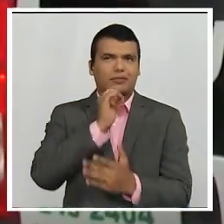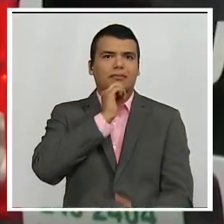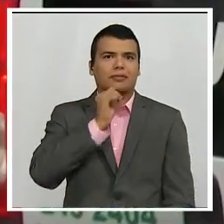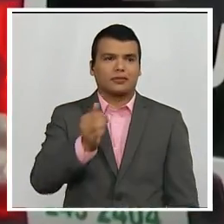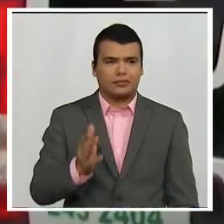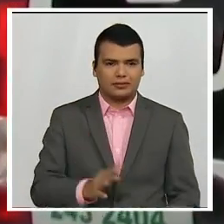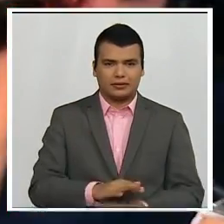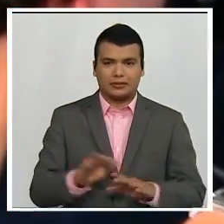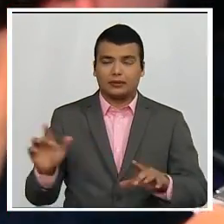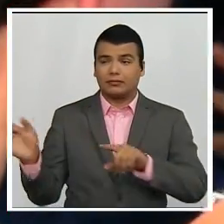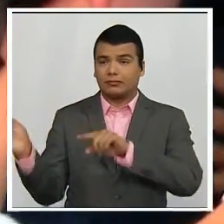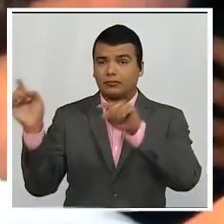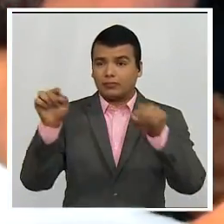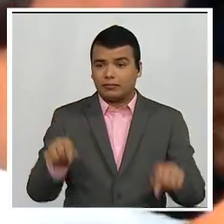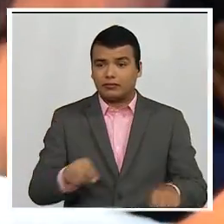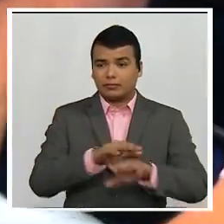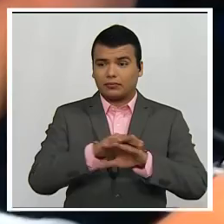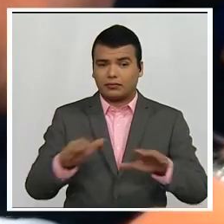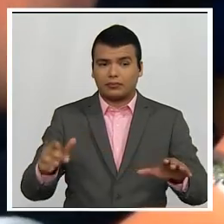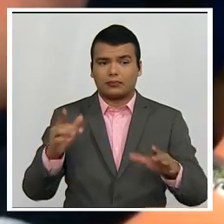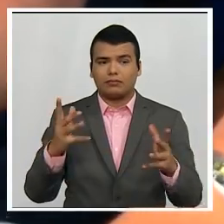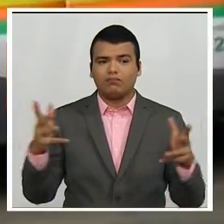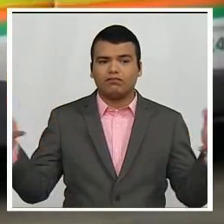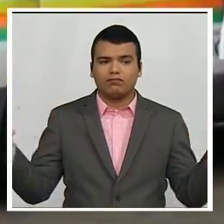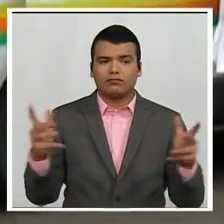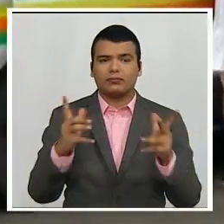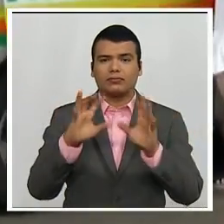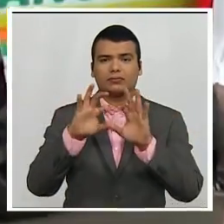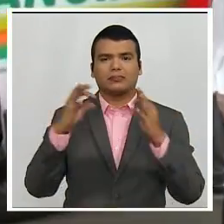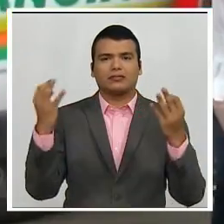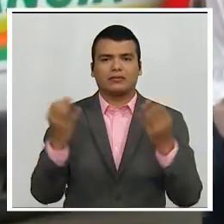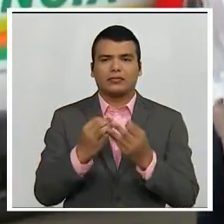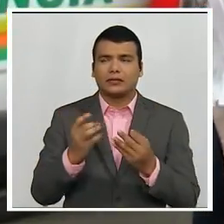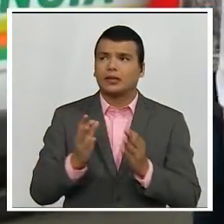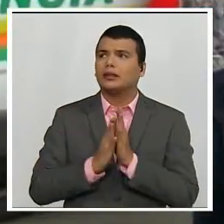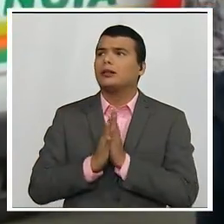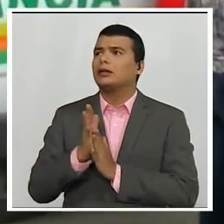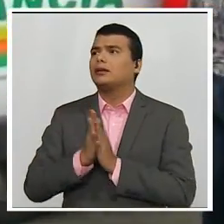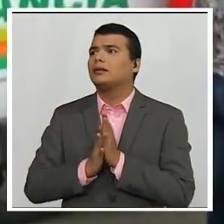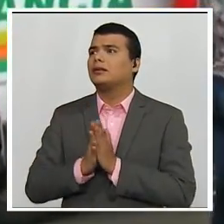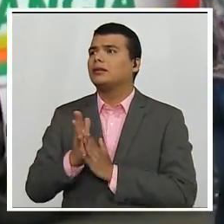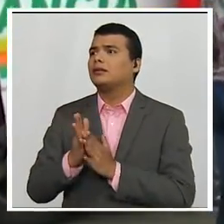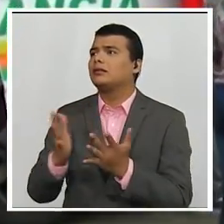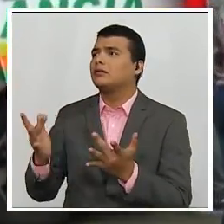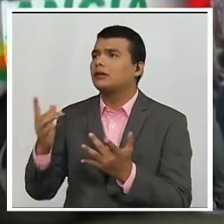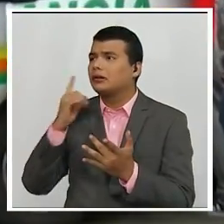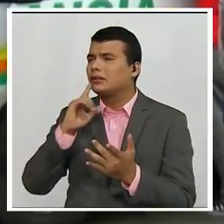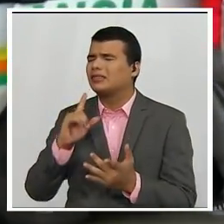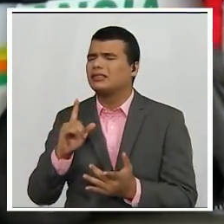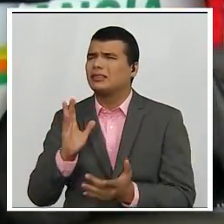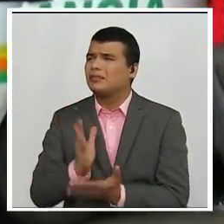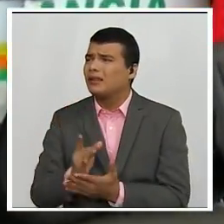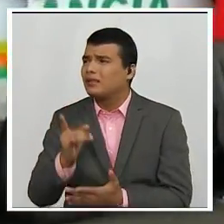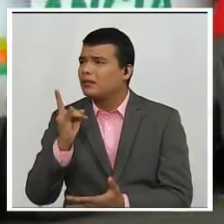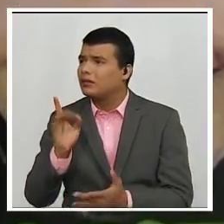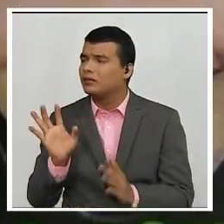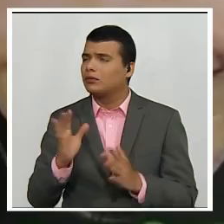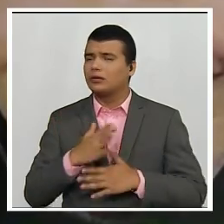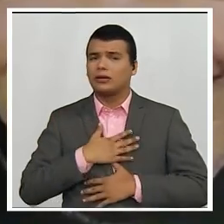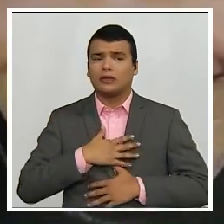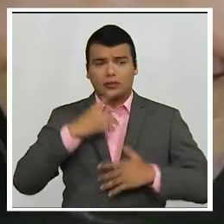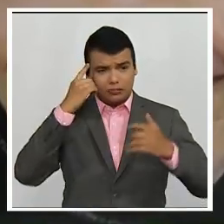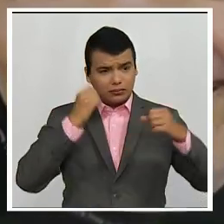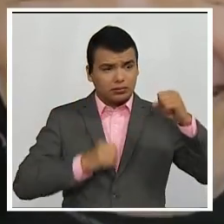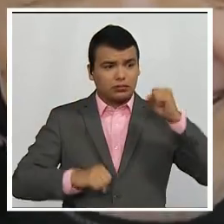con esta llegada a los familiares de los buzos rescatados pusieron fin a la larga pesadilla que vivieron esperando lo peor visiblemente preocupados